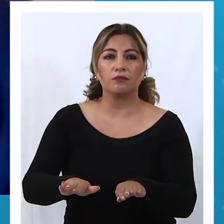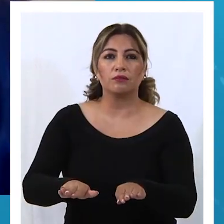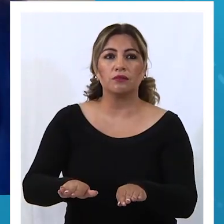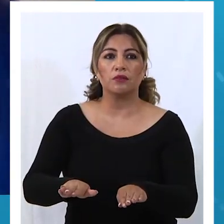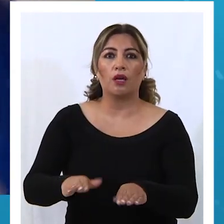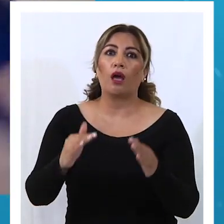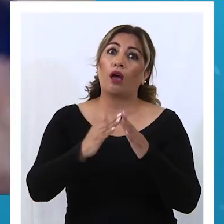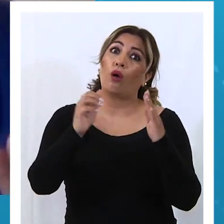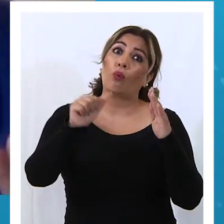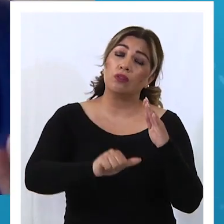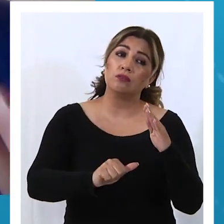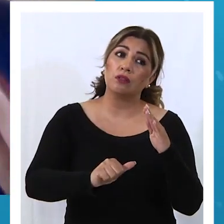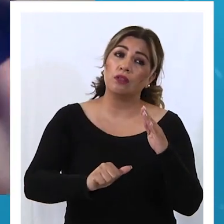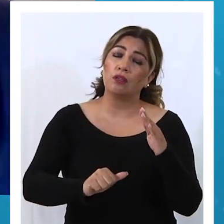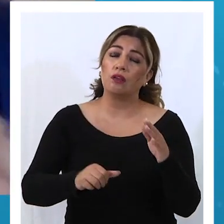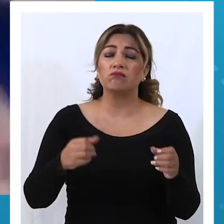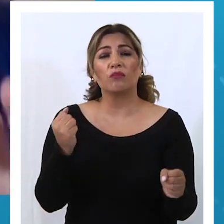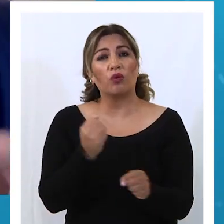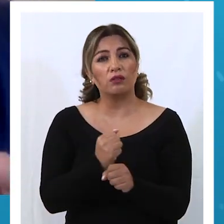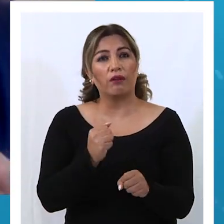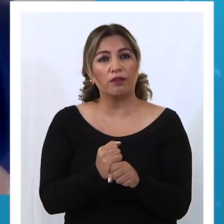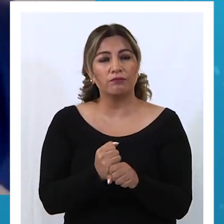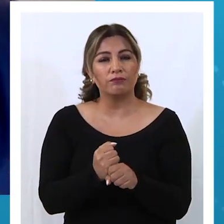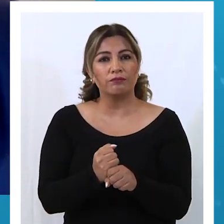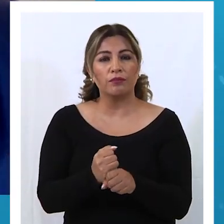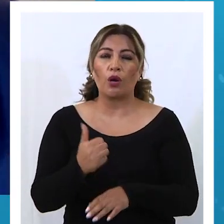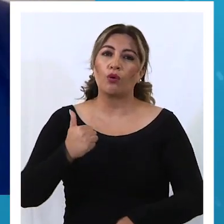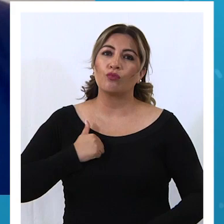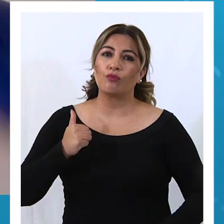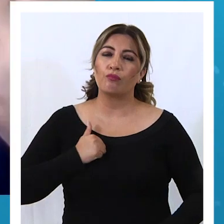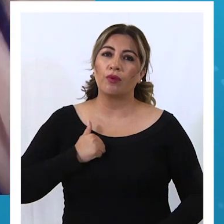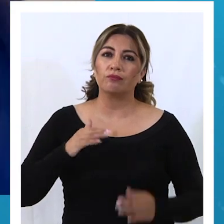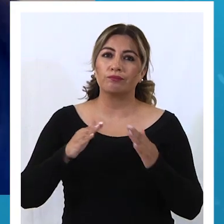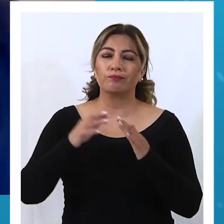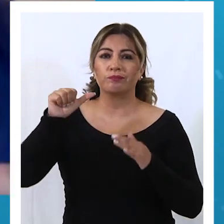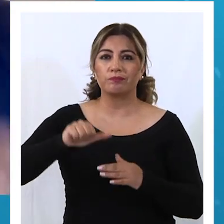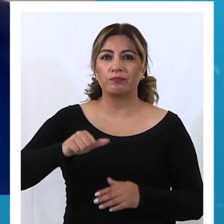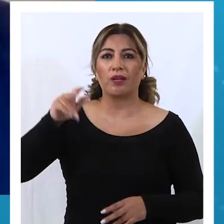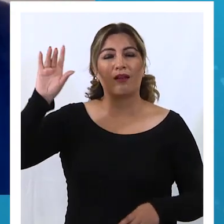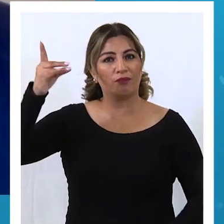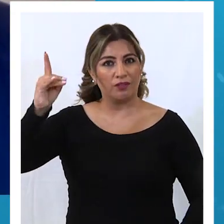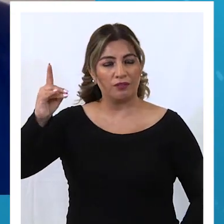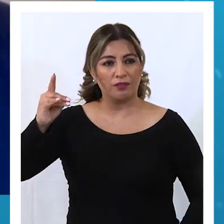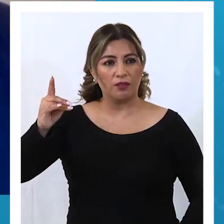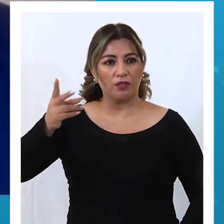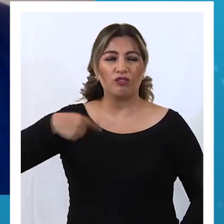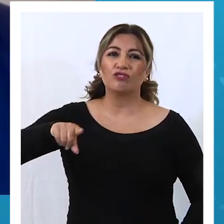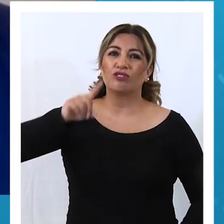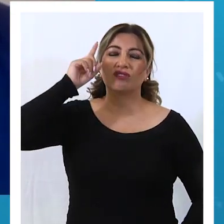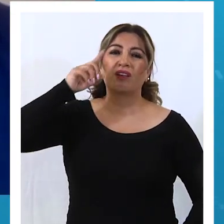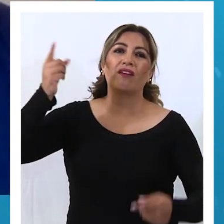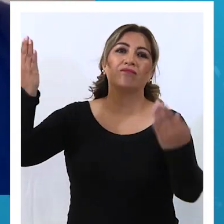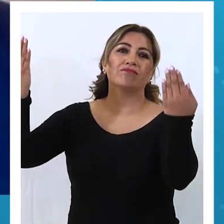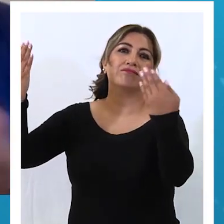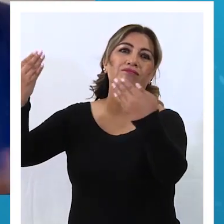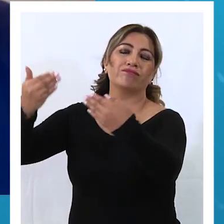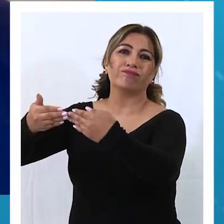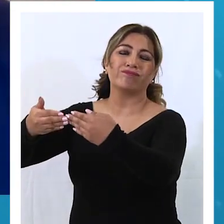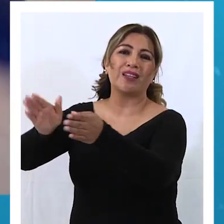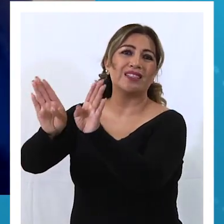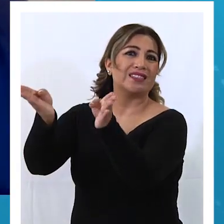haga o cuarentena o la gestión necesaria para que puedan ir a hacer la cuarentena a su país. Todos sabemos que Bolivia tiene cerradas sus